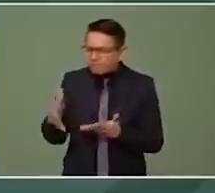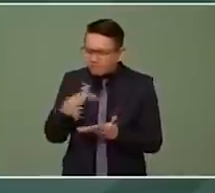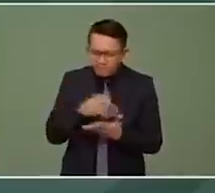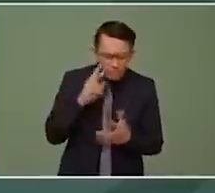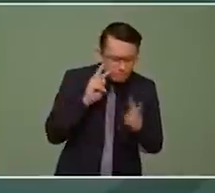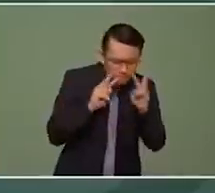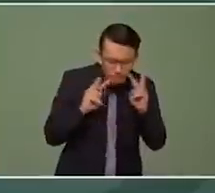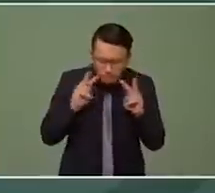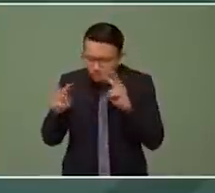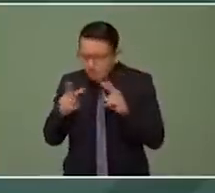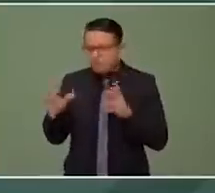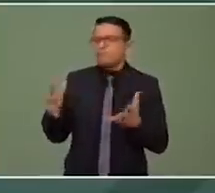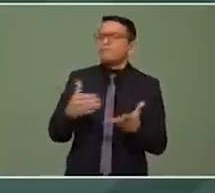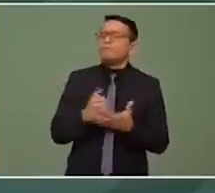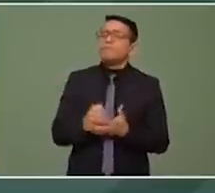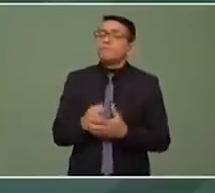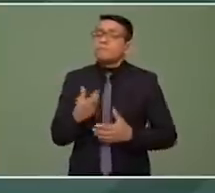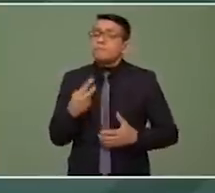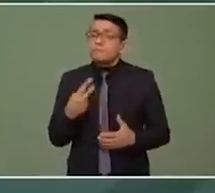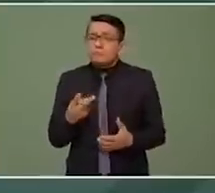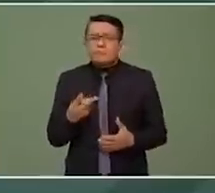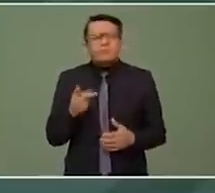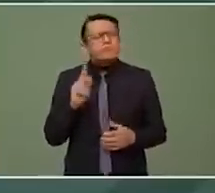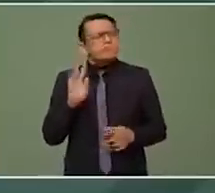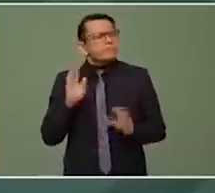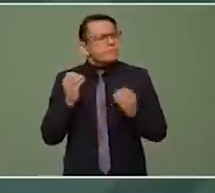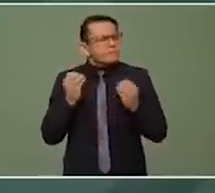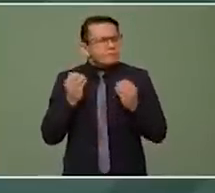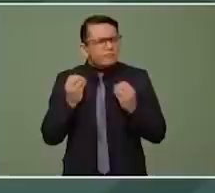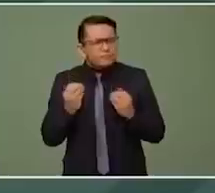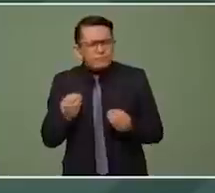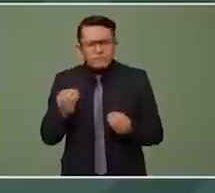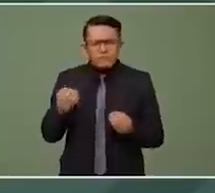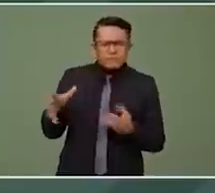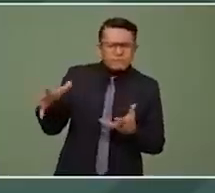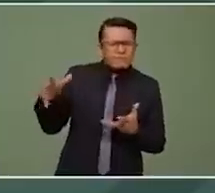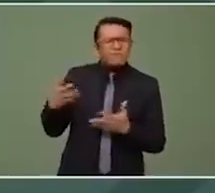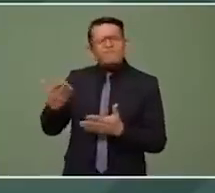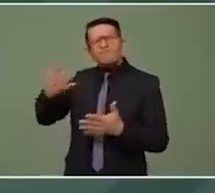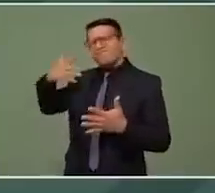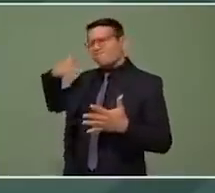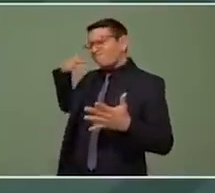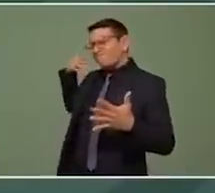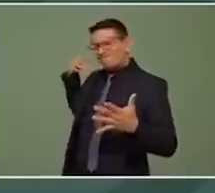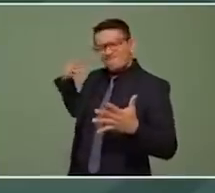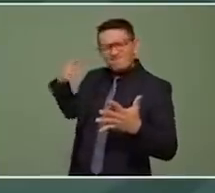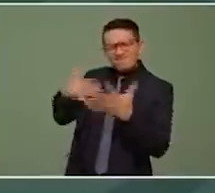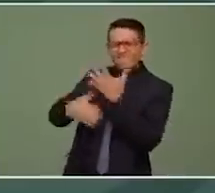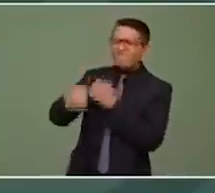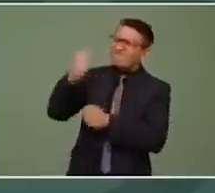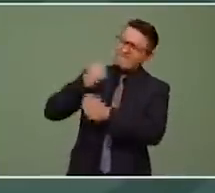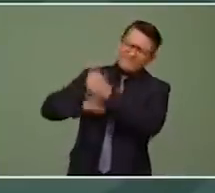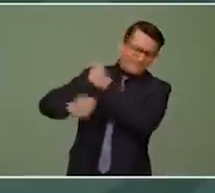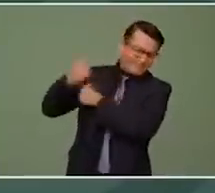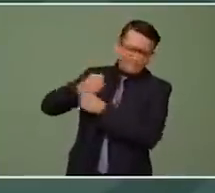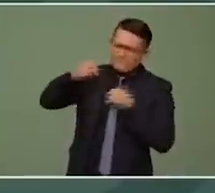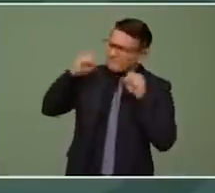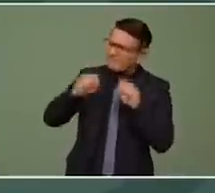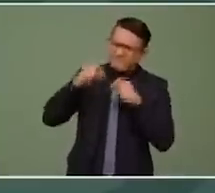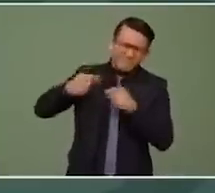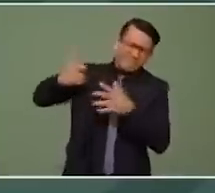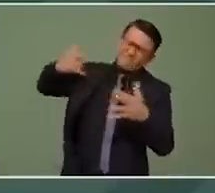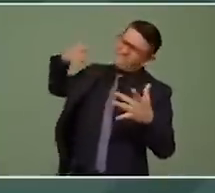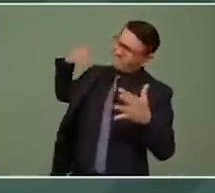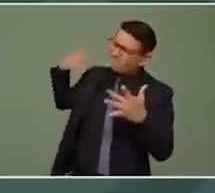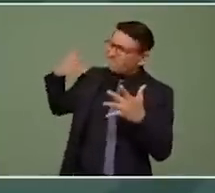robo era una práctica muy arraigada se permitió se toleró durante muchos